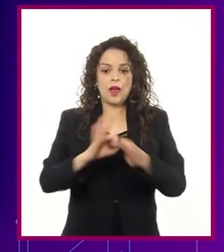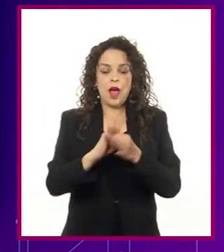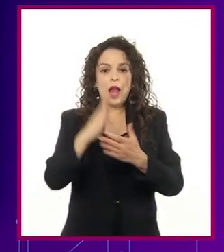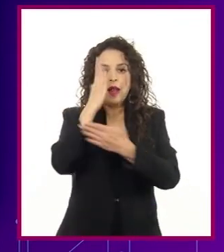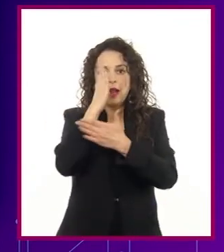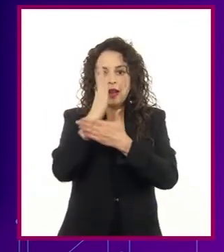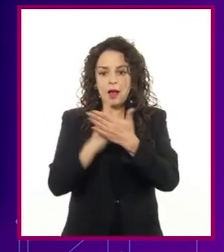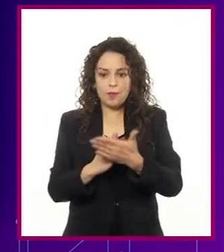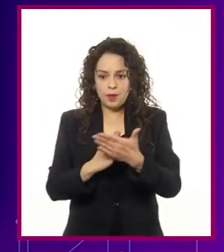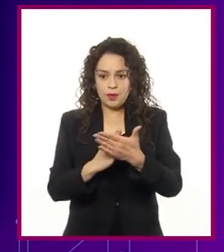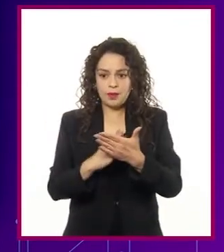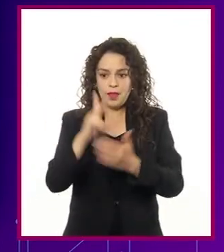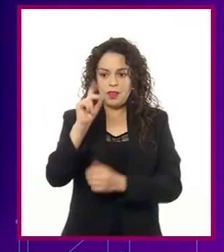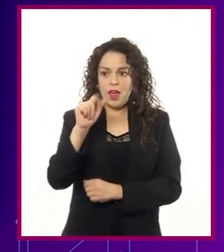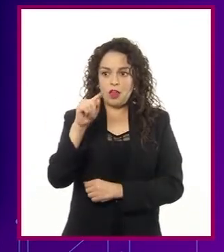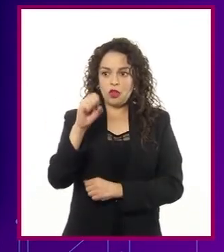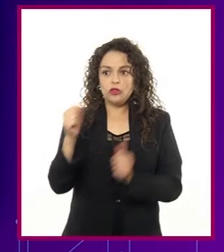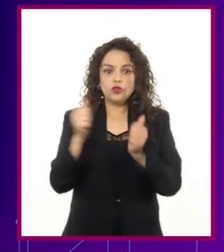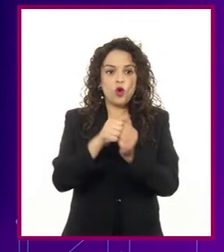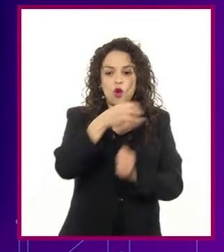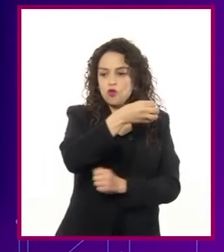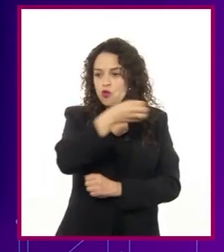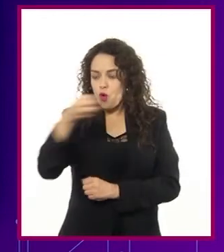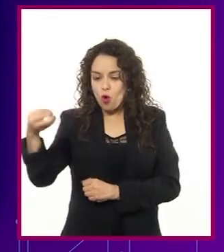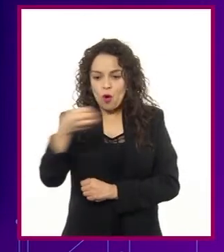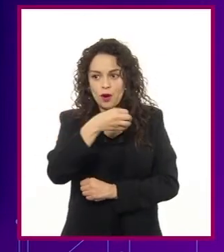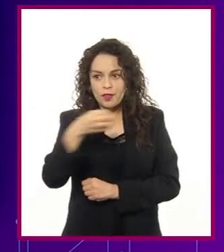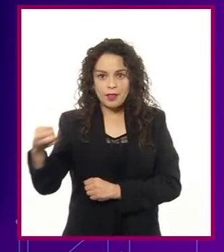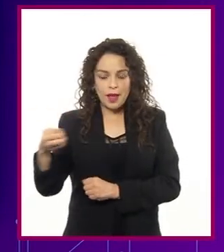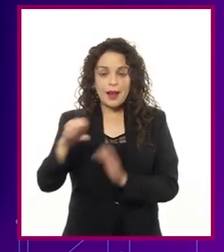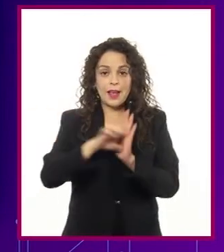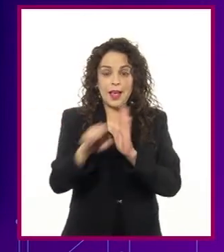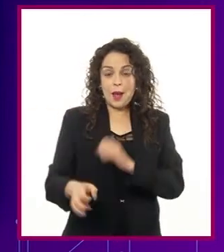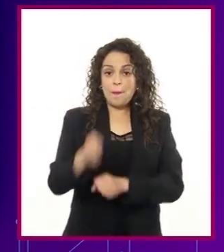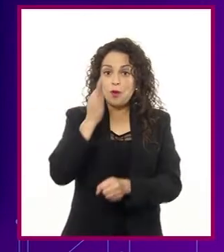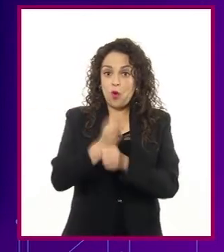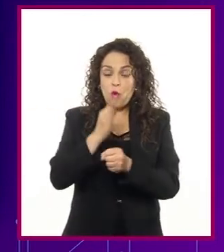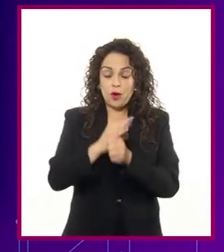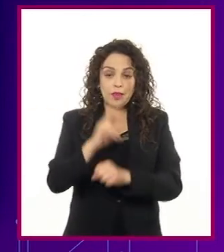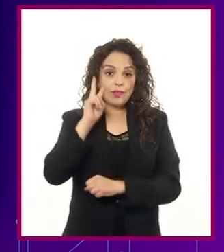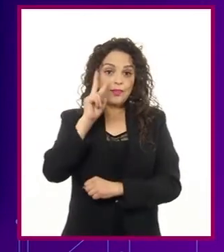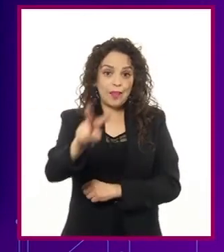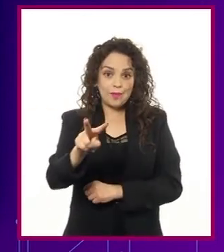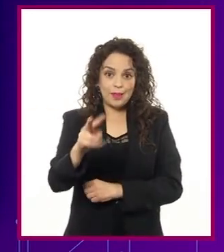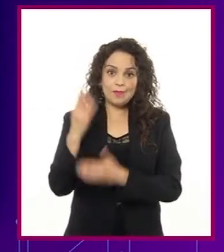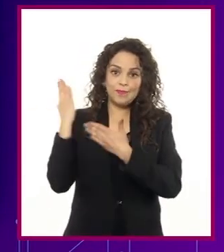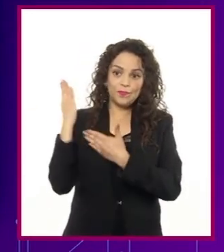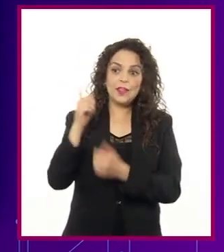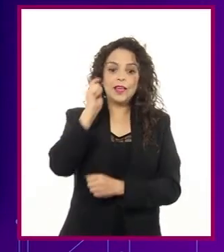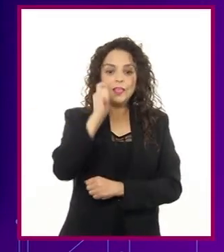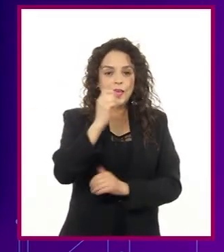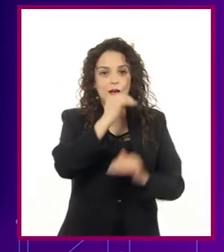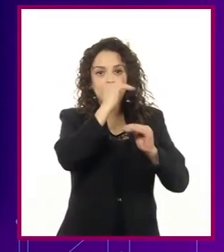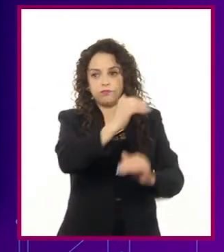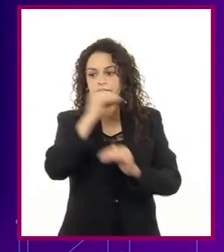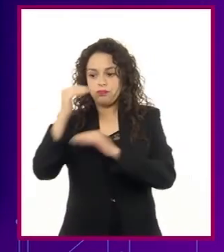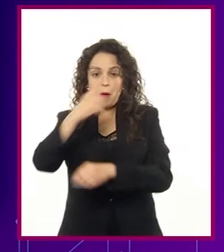centro de los datos ordenados, como en el caso de cualquier bloque de las calificaciones de